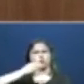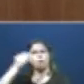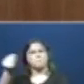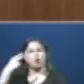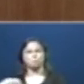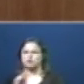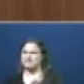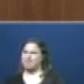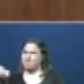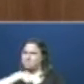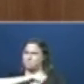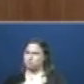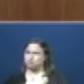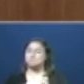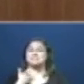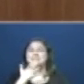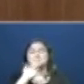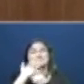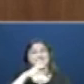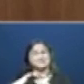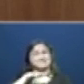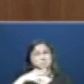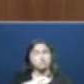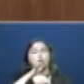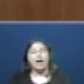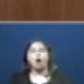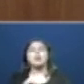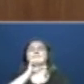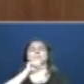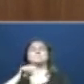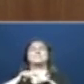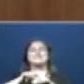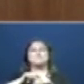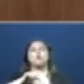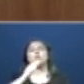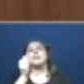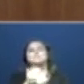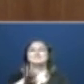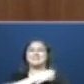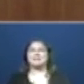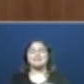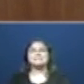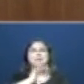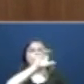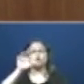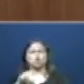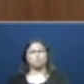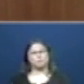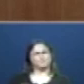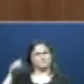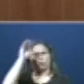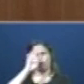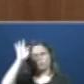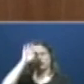debe decirse también frente al rechazo actual del modelo de estado autonómico existe un estado de opinión negativo en relación al modelo de